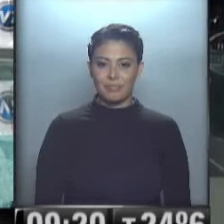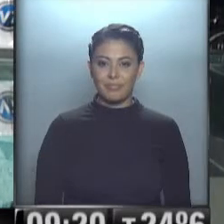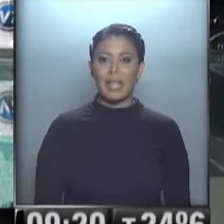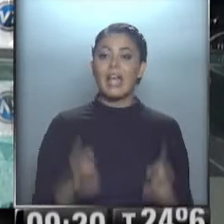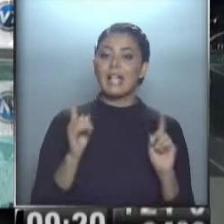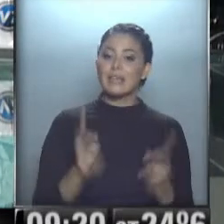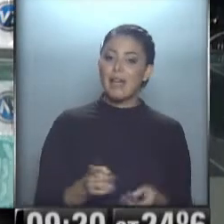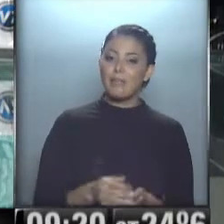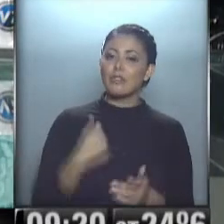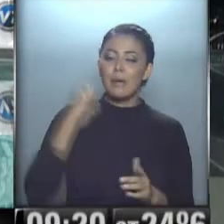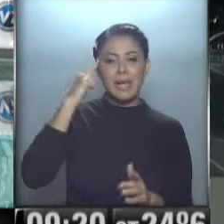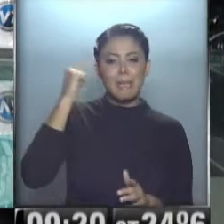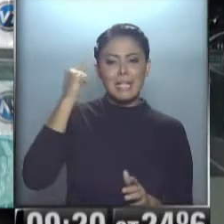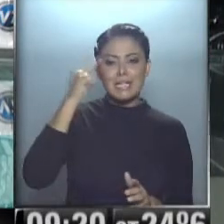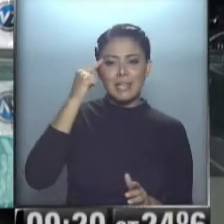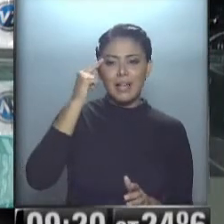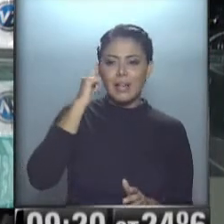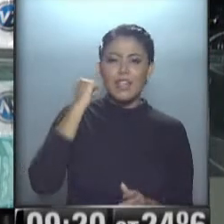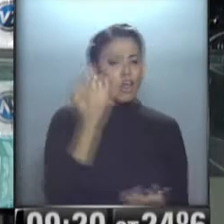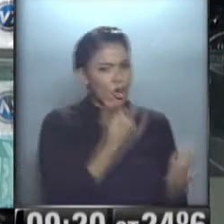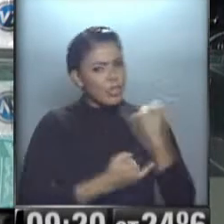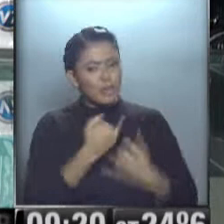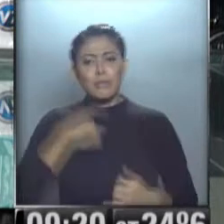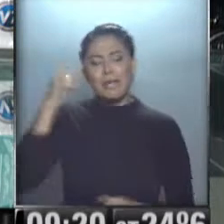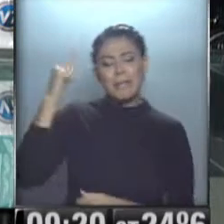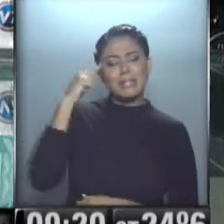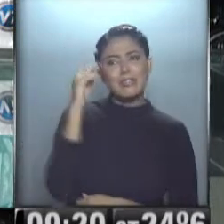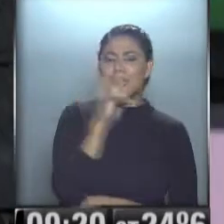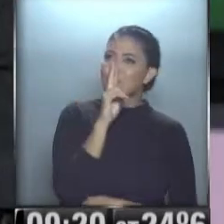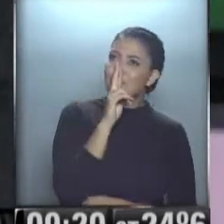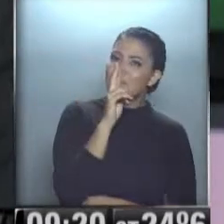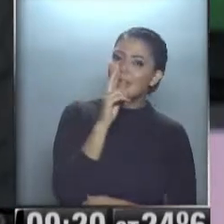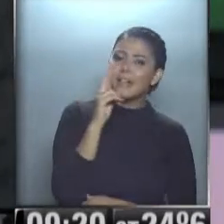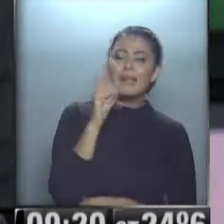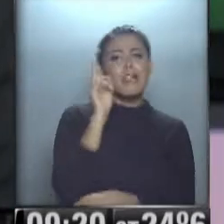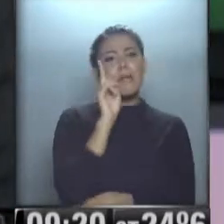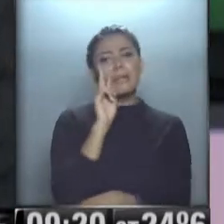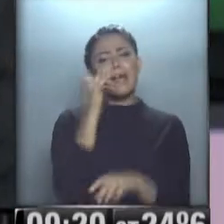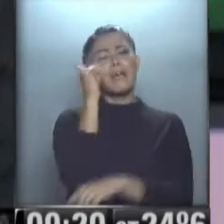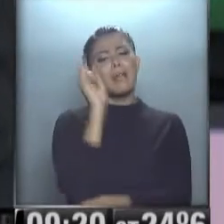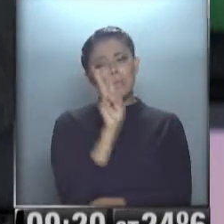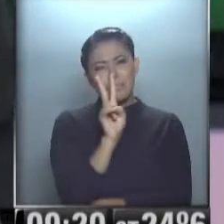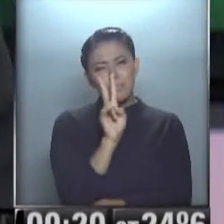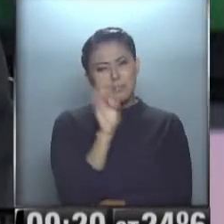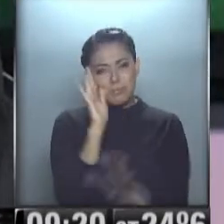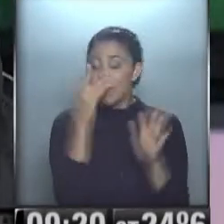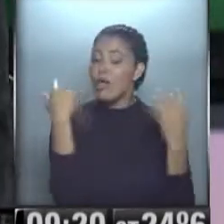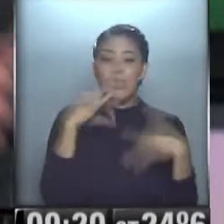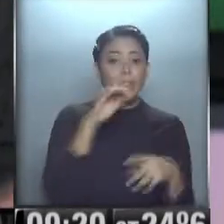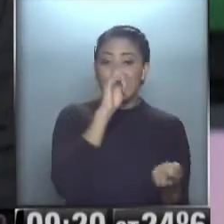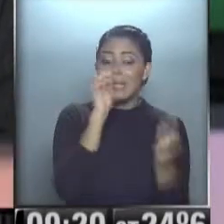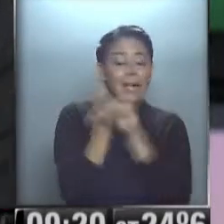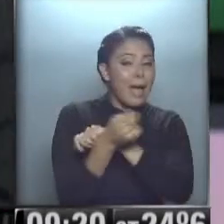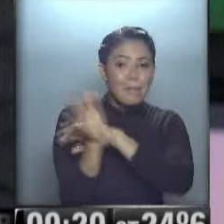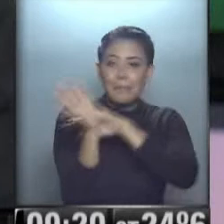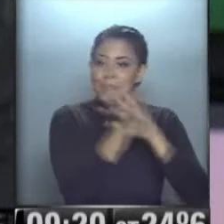Hablamos y me quedé pensando en Contá, me quedé pensando en decí, conejo, Filomena, ¿no? Sí, me decí. quedé mirando la cámara y pensando en Filomena, pero en realidad tenía que pasar la página